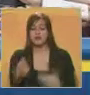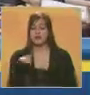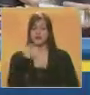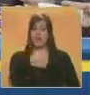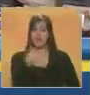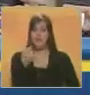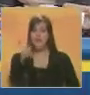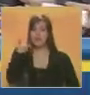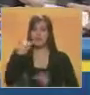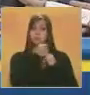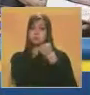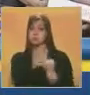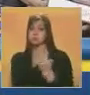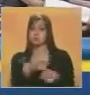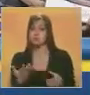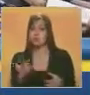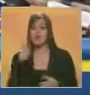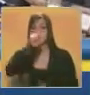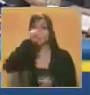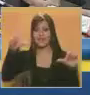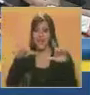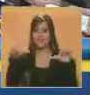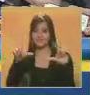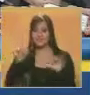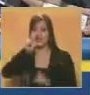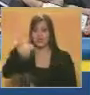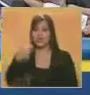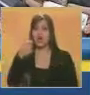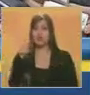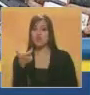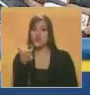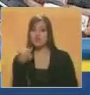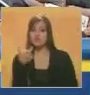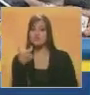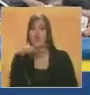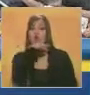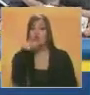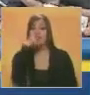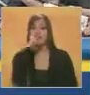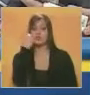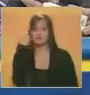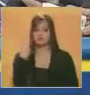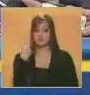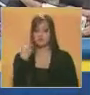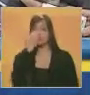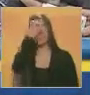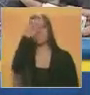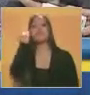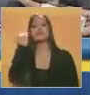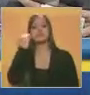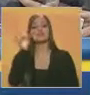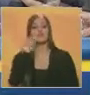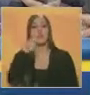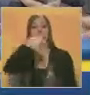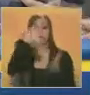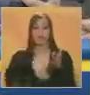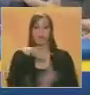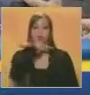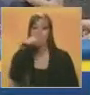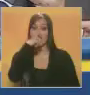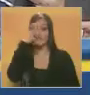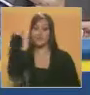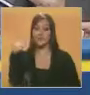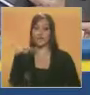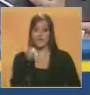cancelación de la multa que le fue establecida al canal de televisión Globovisión en octubre del año pasado. Si bien es cierto, en el momento en que se produjo la multa, en octubre del año